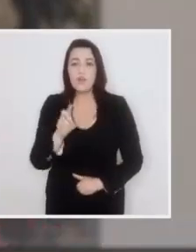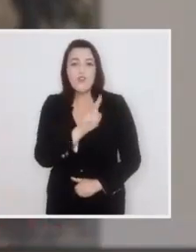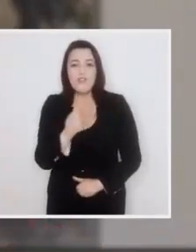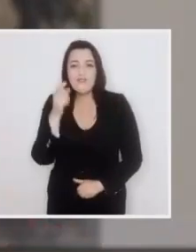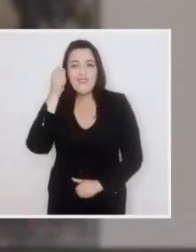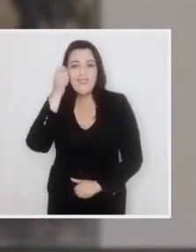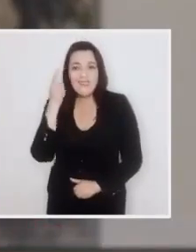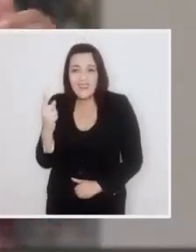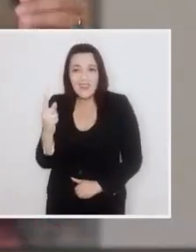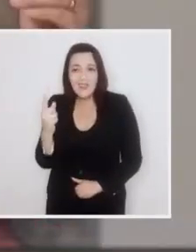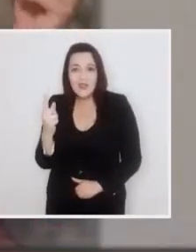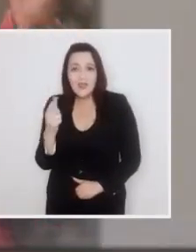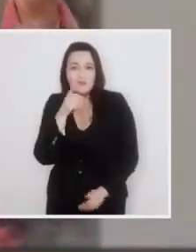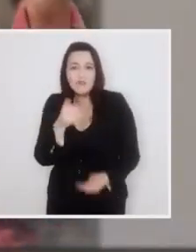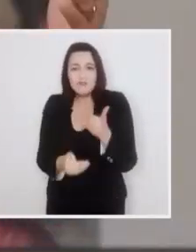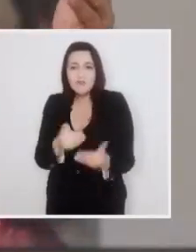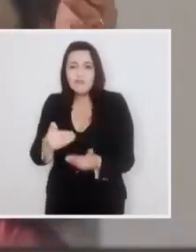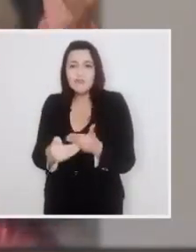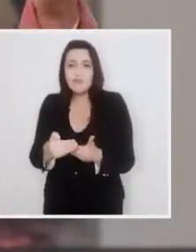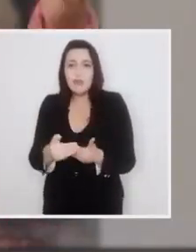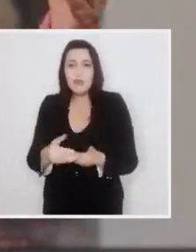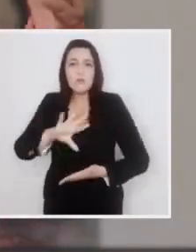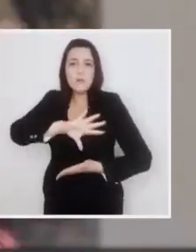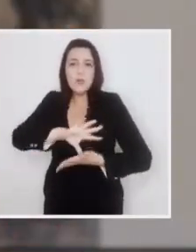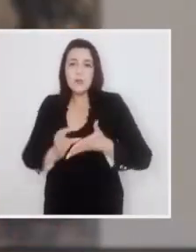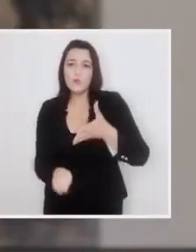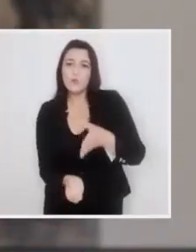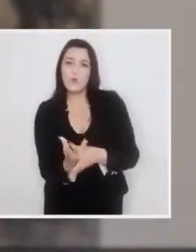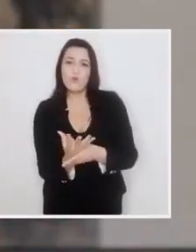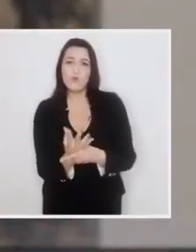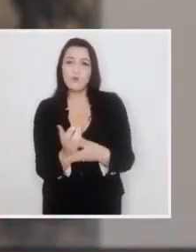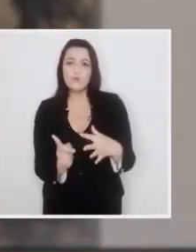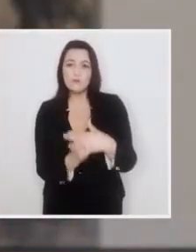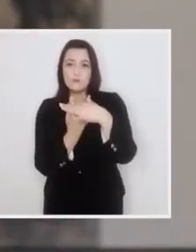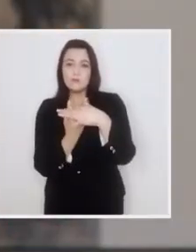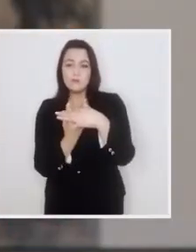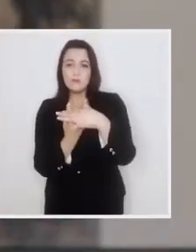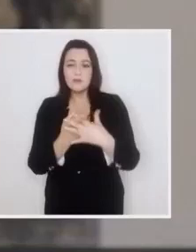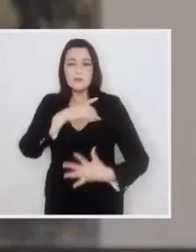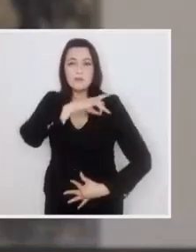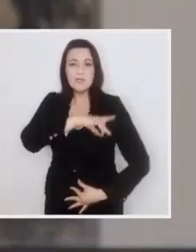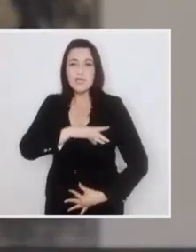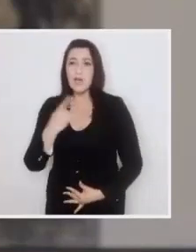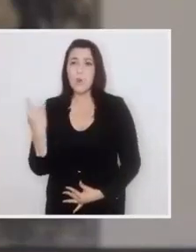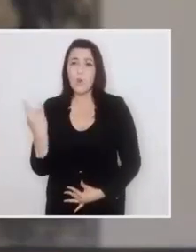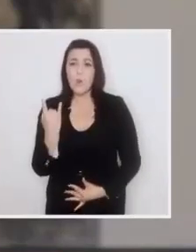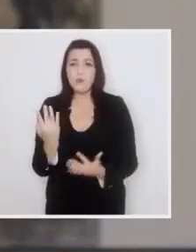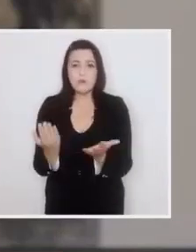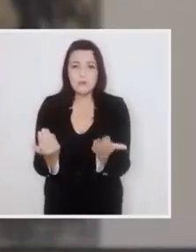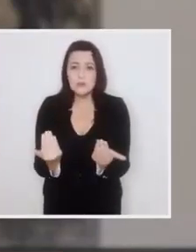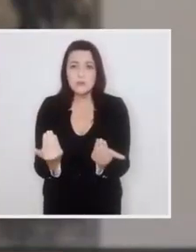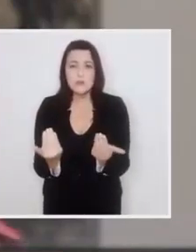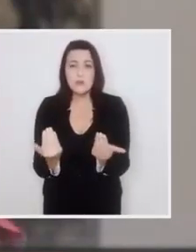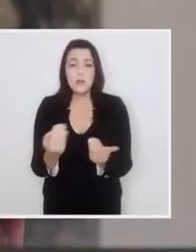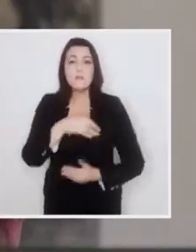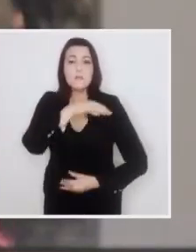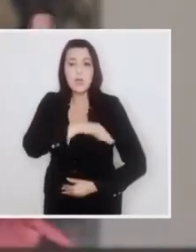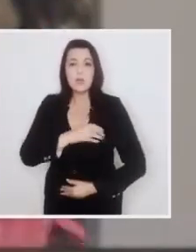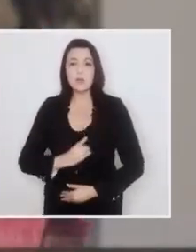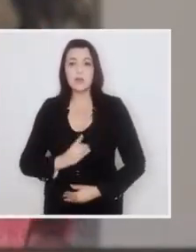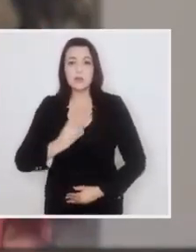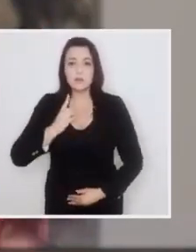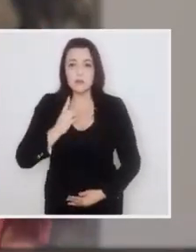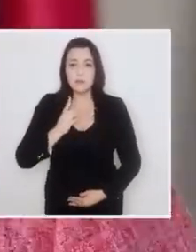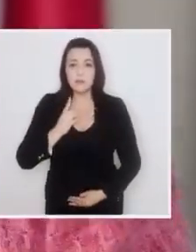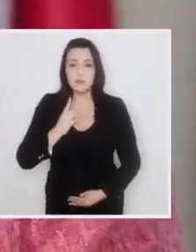no ha entendido ese arrollador avance del nuevo país que surge. Chile necesita con urgencia que las pensiones